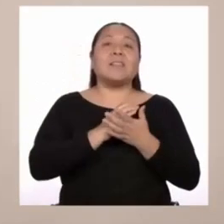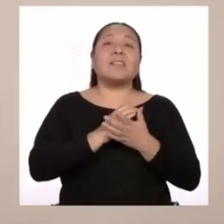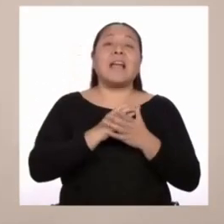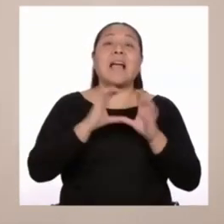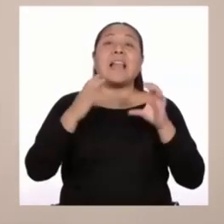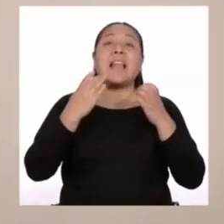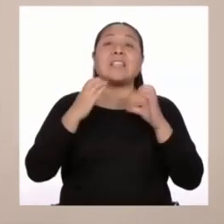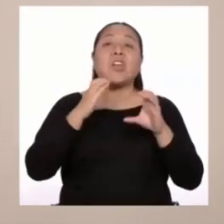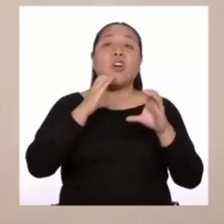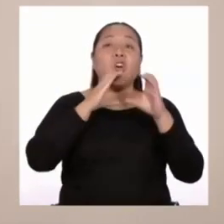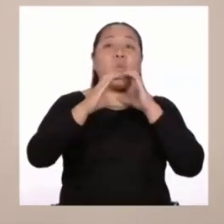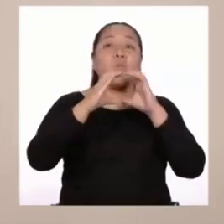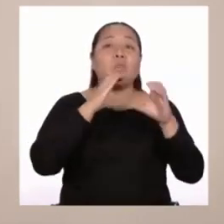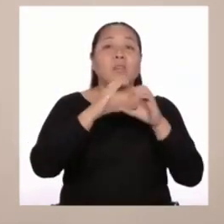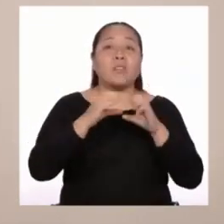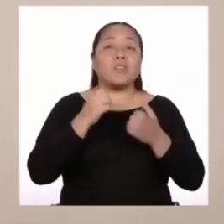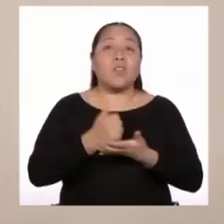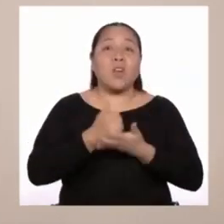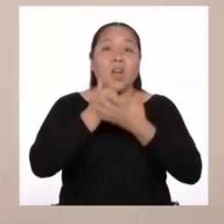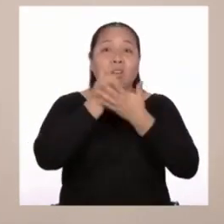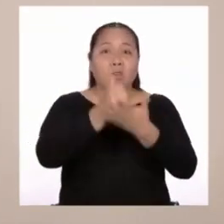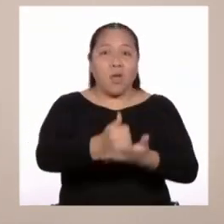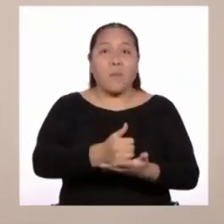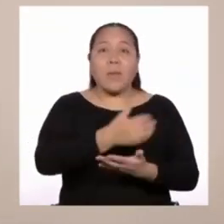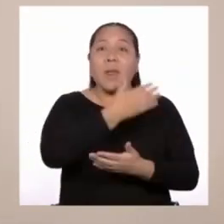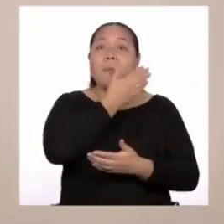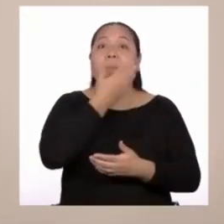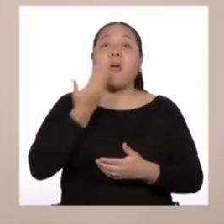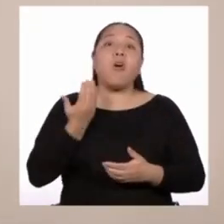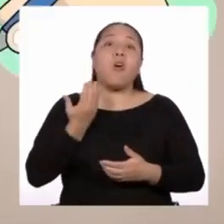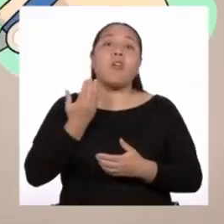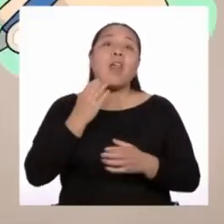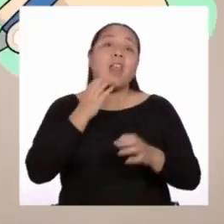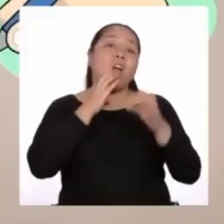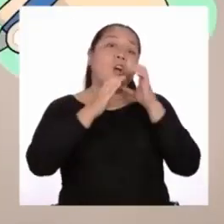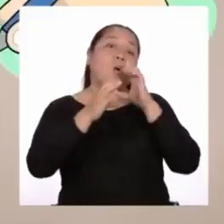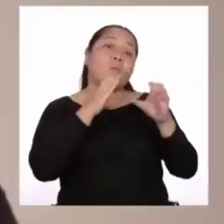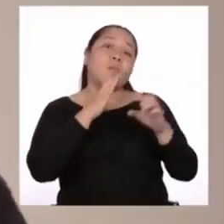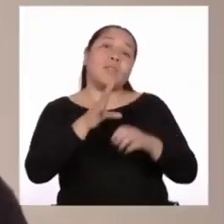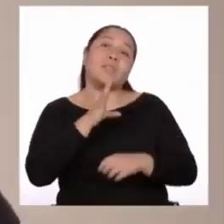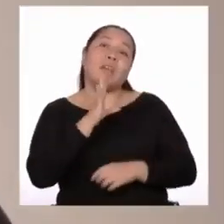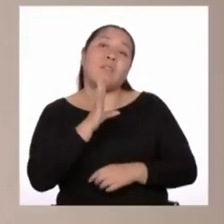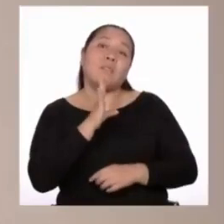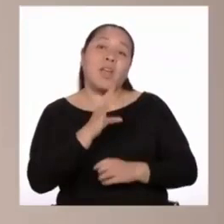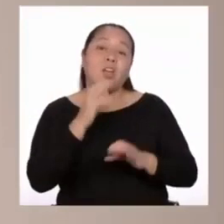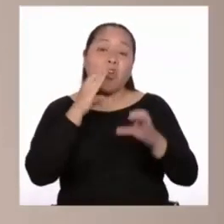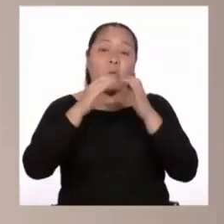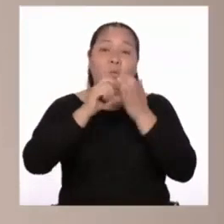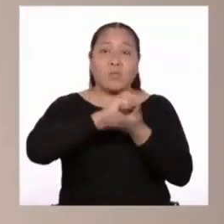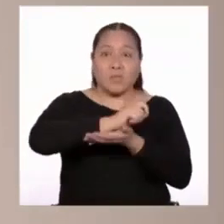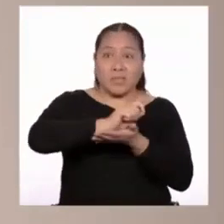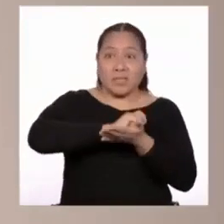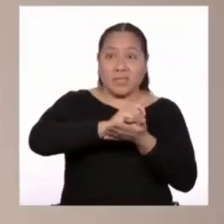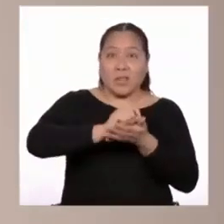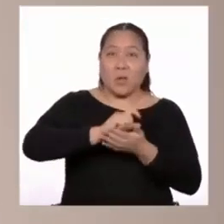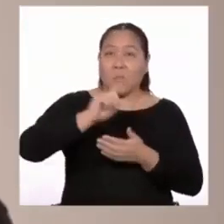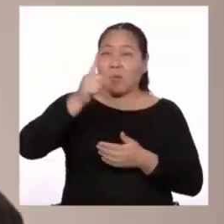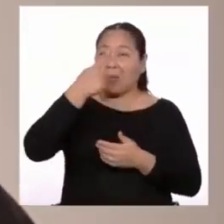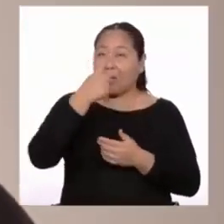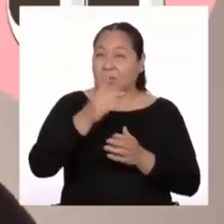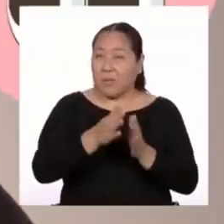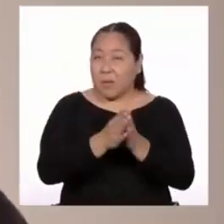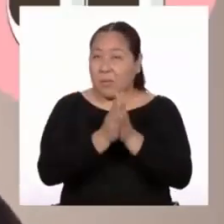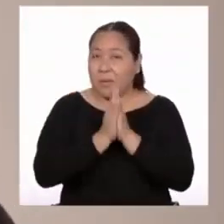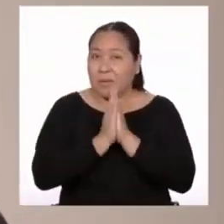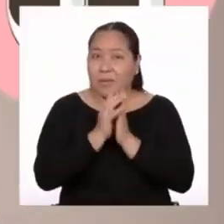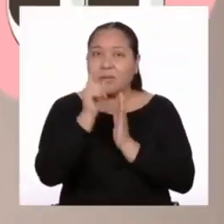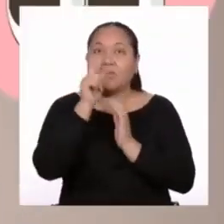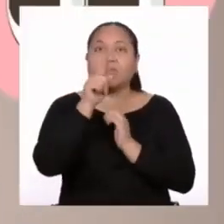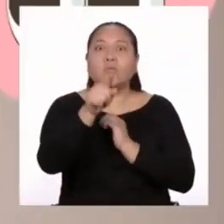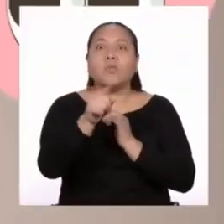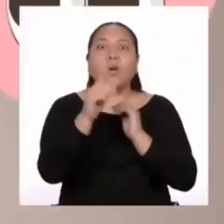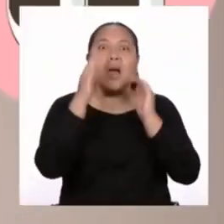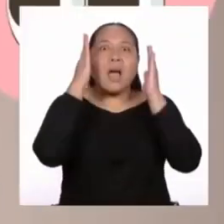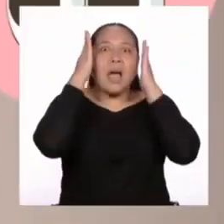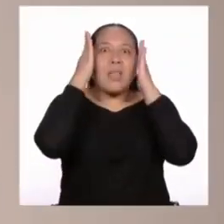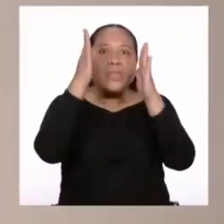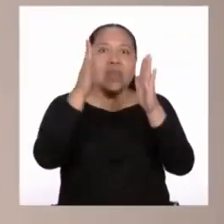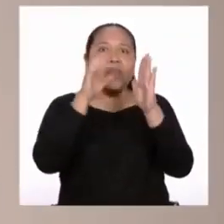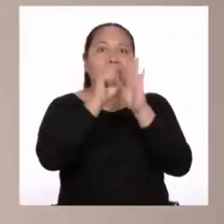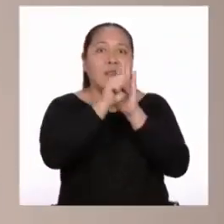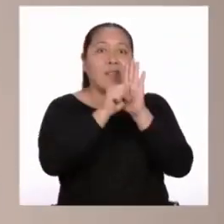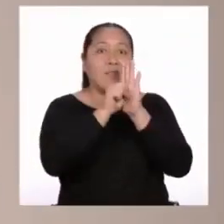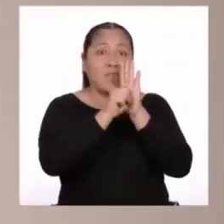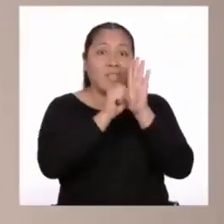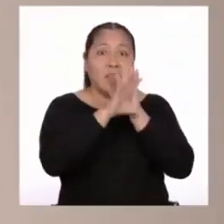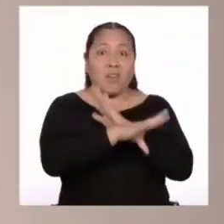a servir para potenciar nuestras habilidades en la comunicación oral y escrita. Lo primero que te voy a pedir es que prestes mucha atención al siguiente